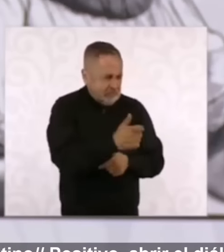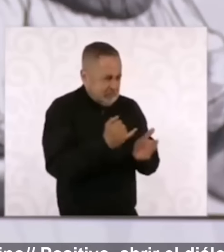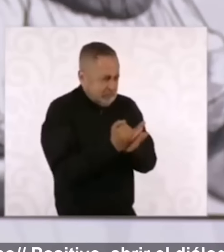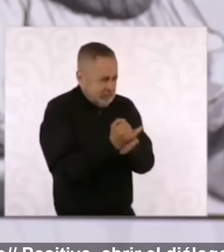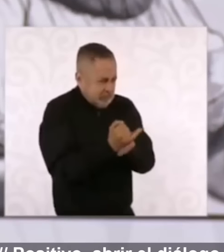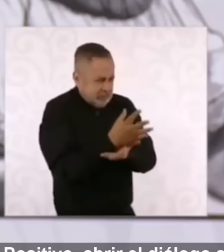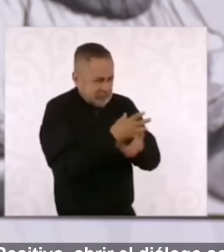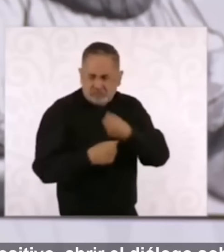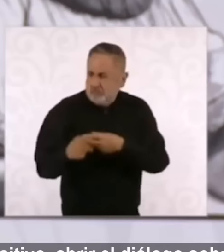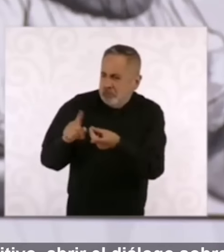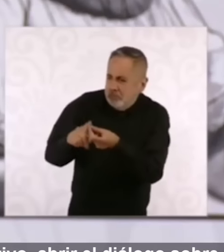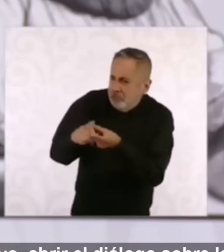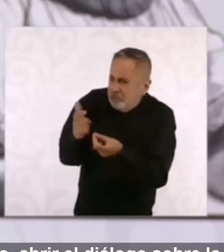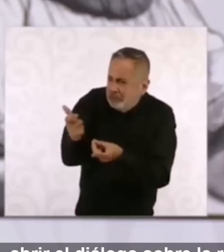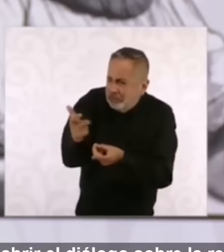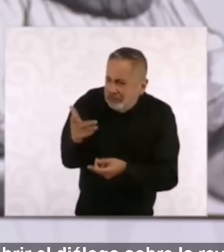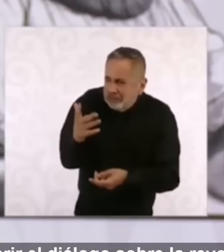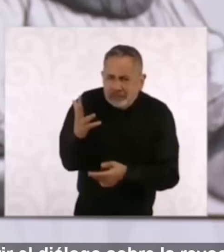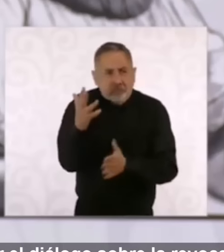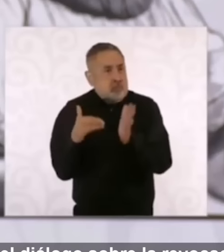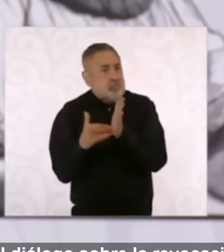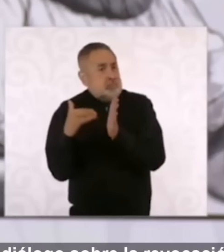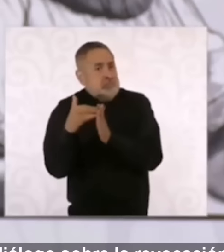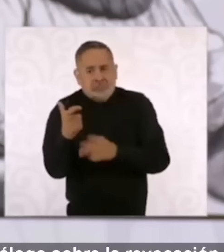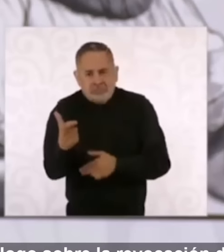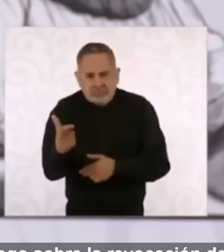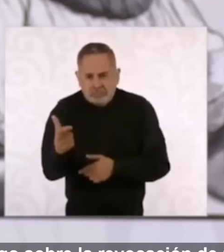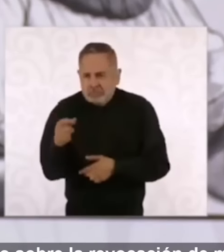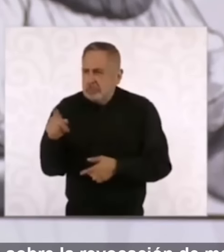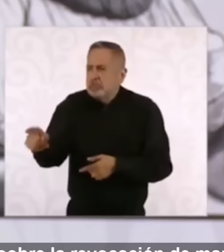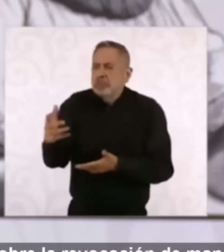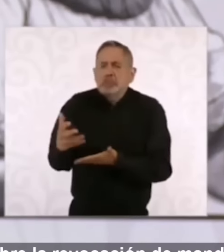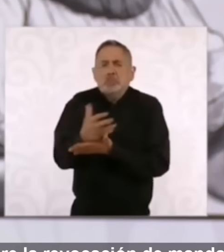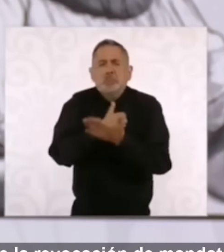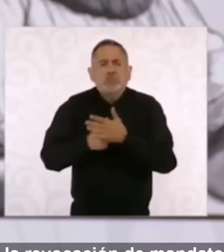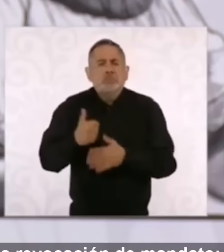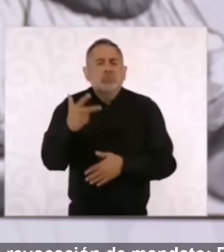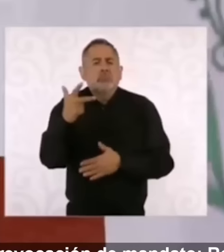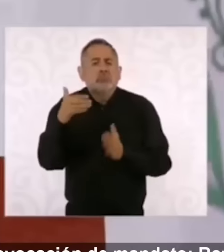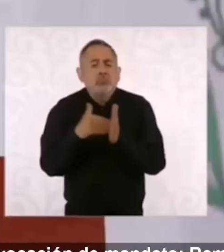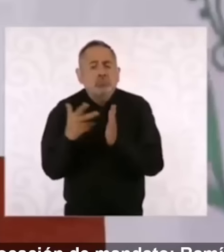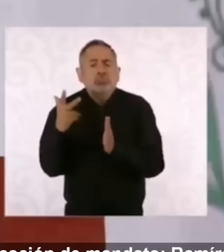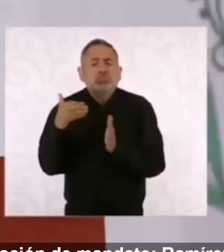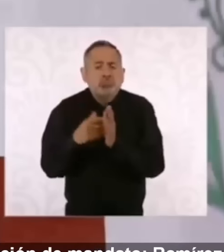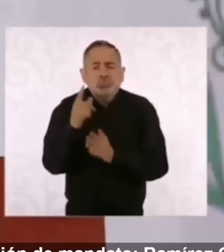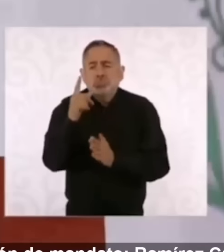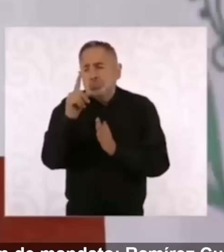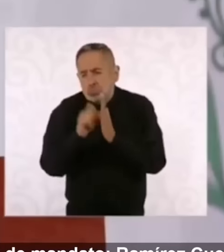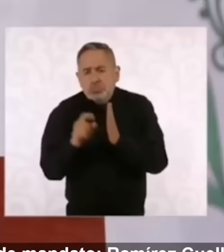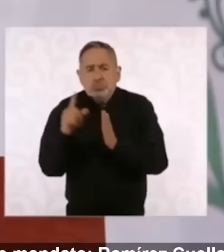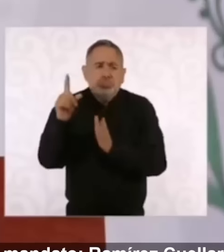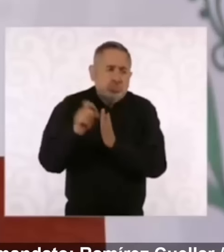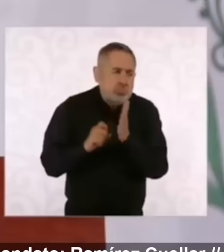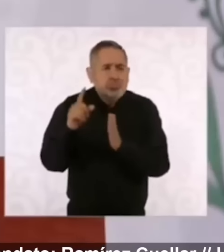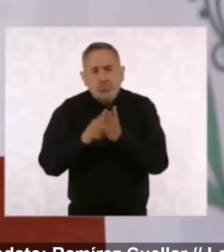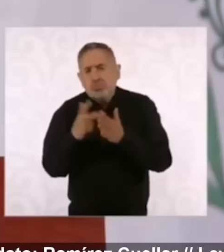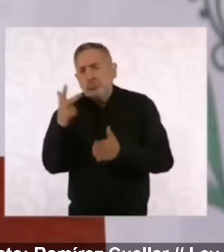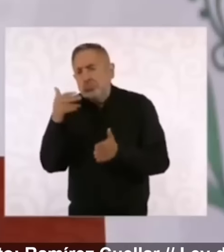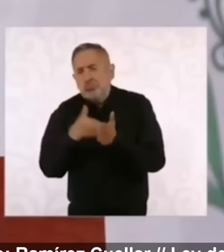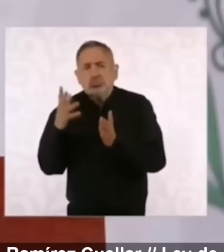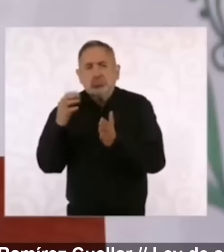Y entonces, ¿de dónde salieron los 50 millones de pesos si gana 8,000 pesos mensuales o 9,000 pesos mensuales?